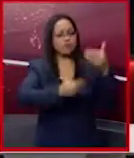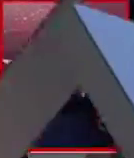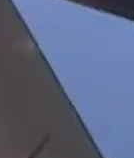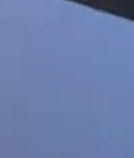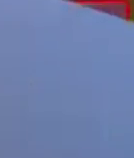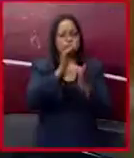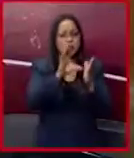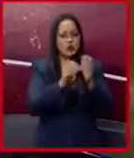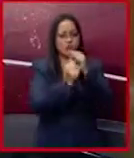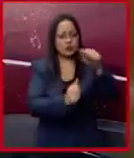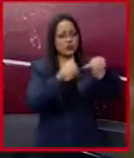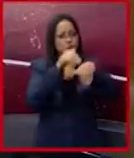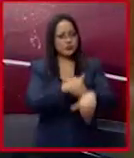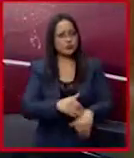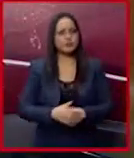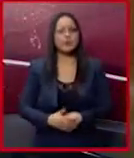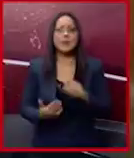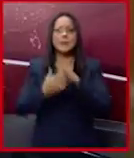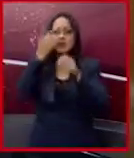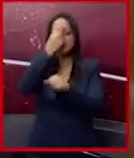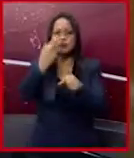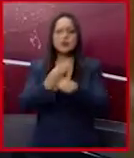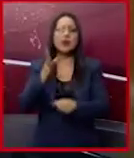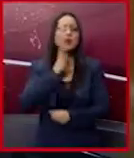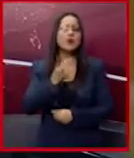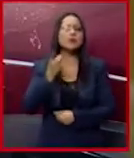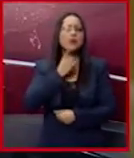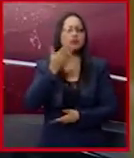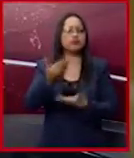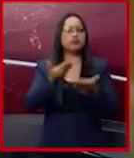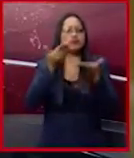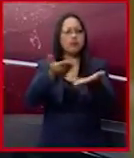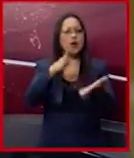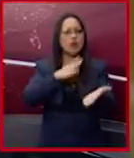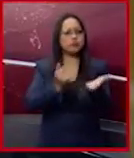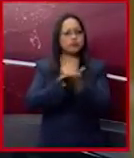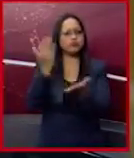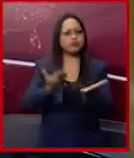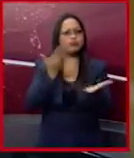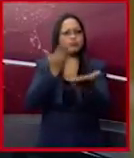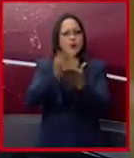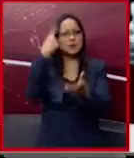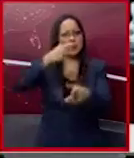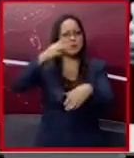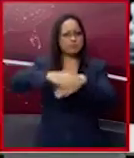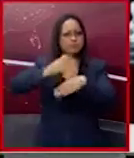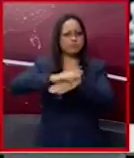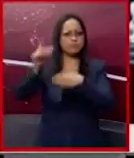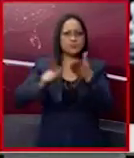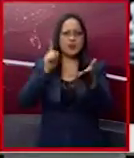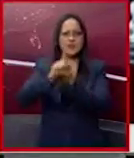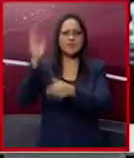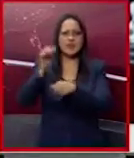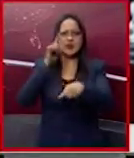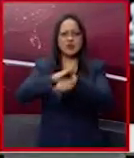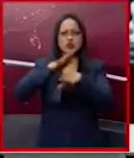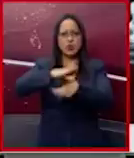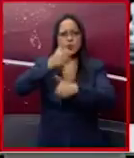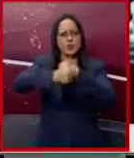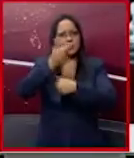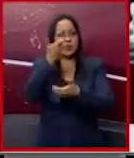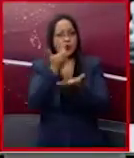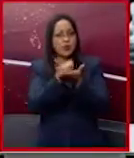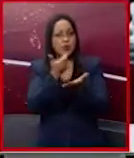constitucionales. Y la mesa directiva de la Cámara de Diputados sometió al Pleno un dictamen con proyecto de decreto que reforma las leyes federal de